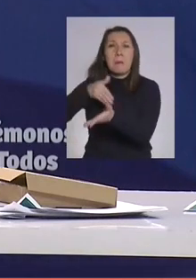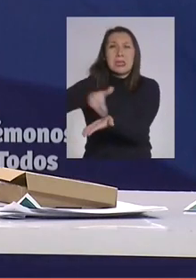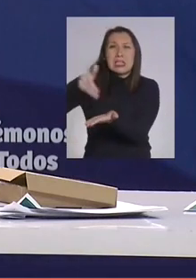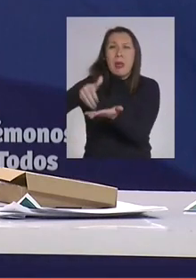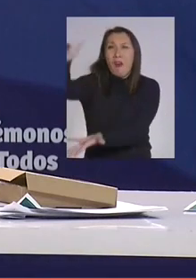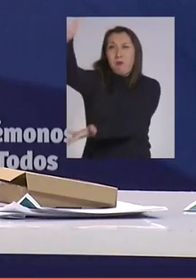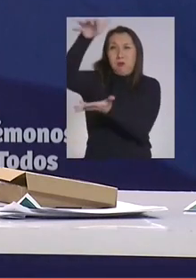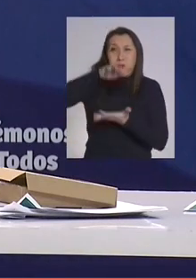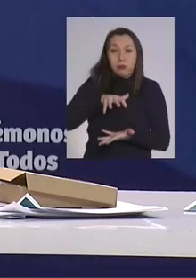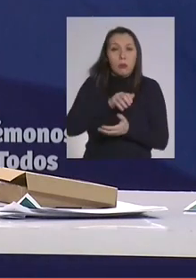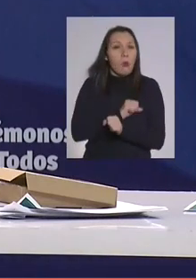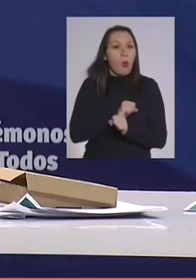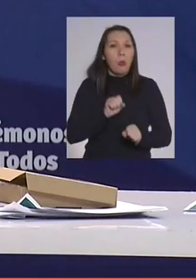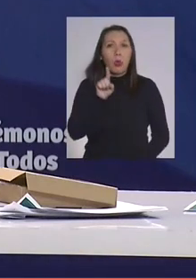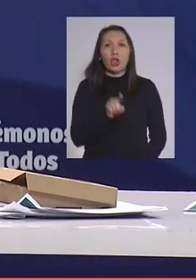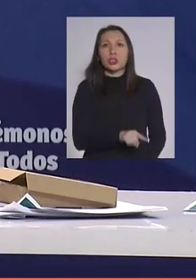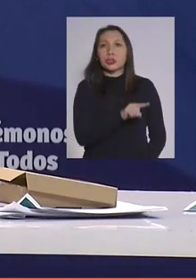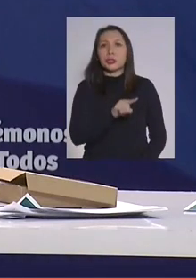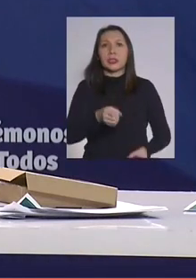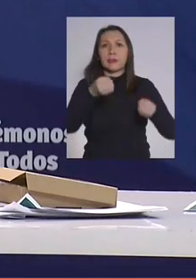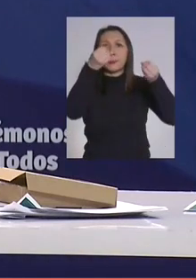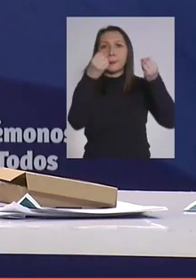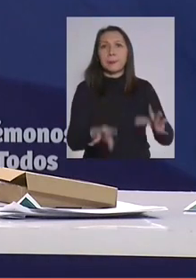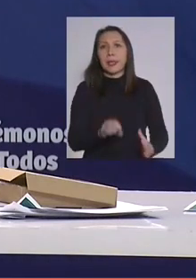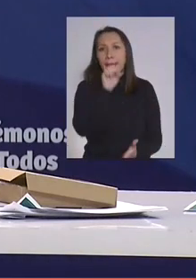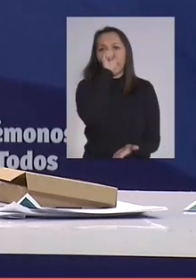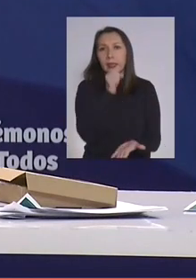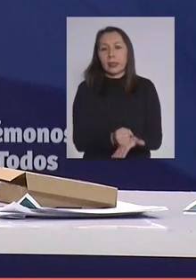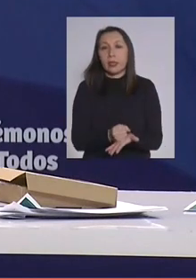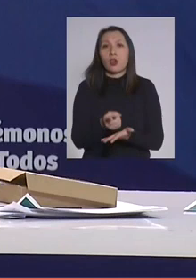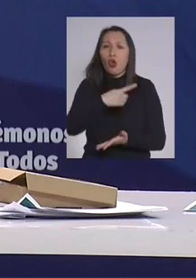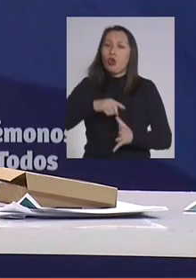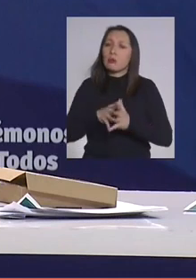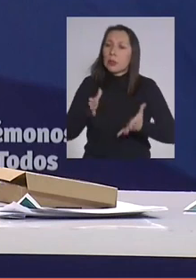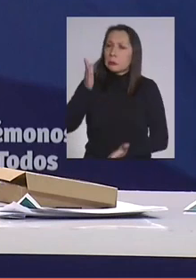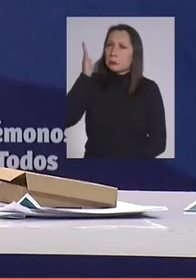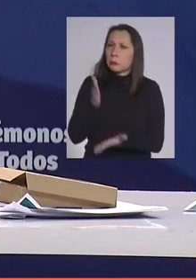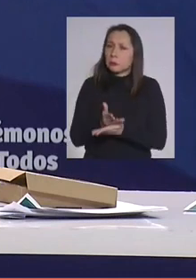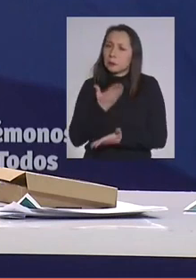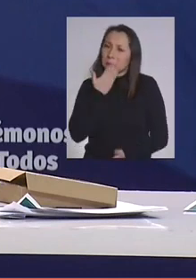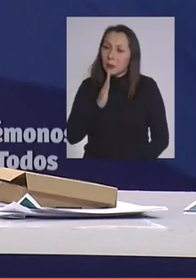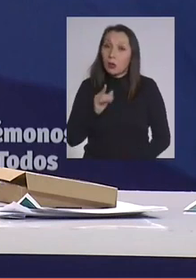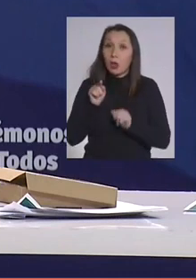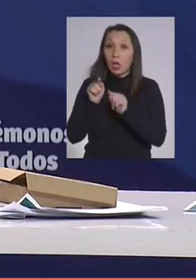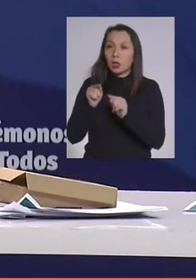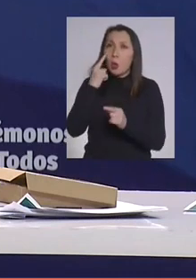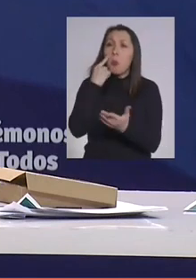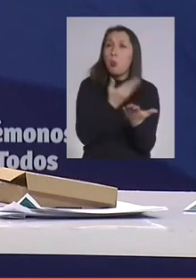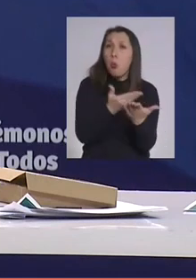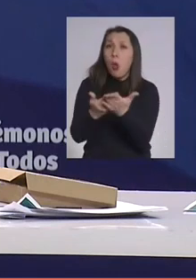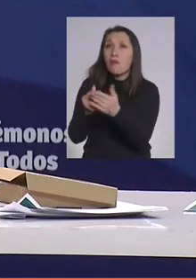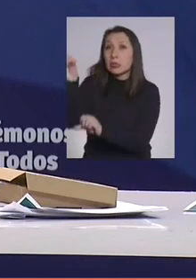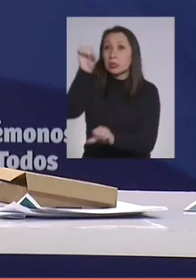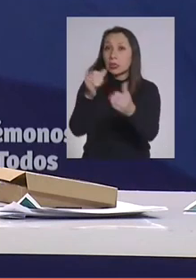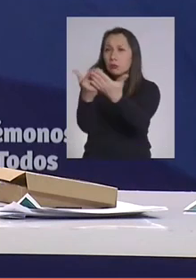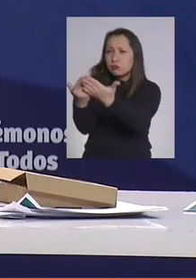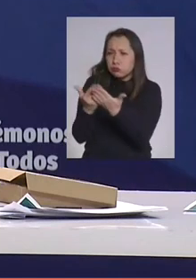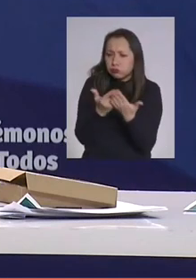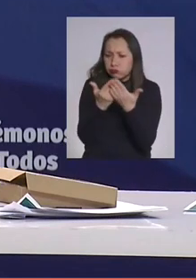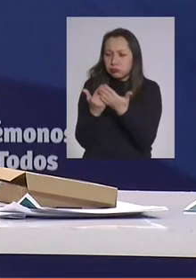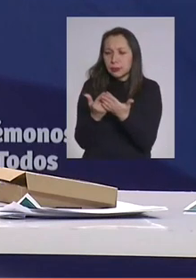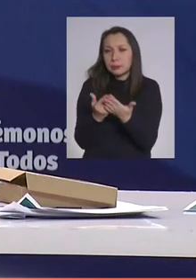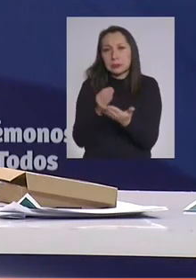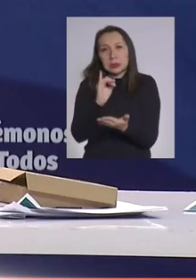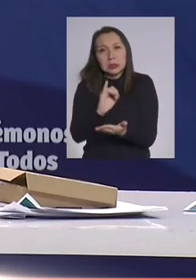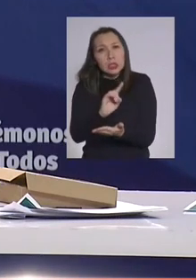que después no se pudieron usar nosotros somos mucho más estrictos en ese sentido y basado en la evidencia científica determinaremos